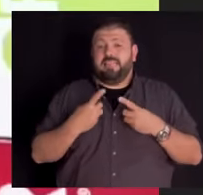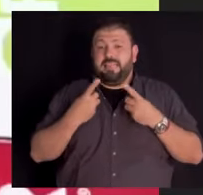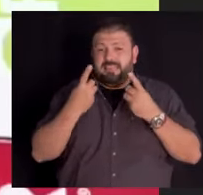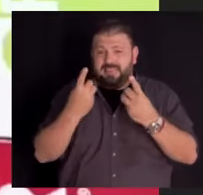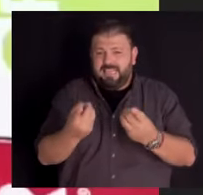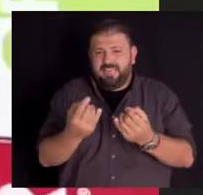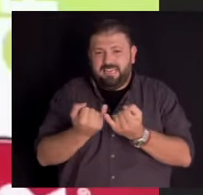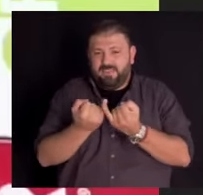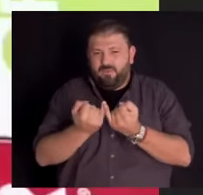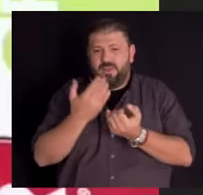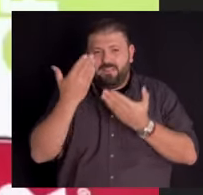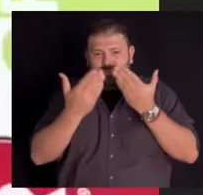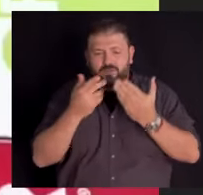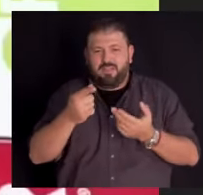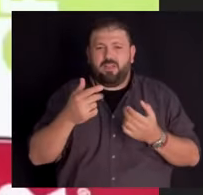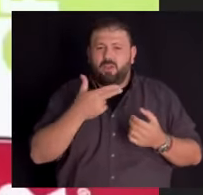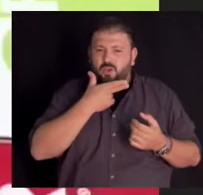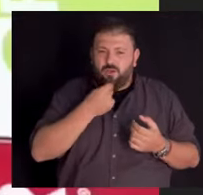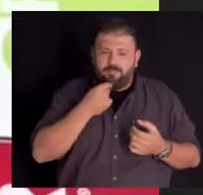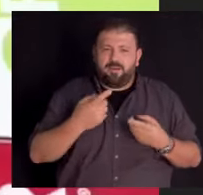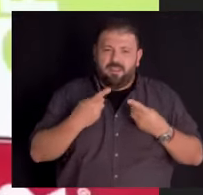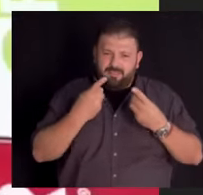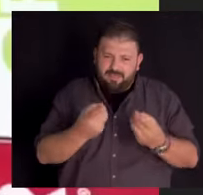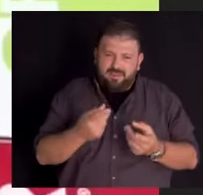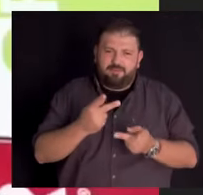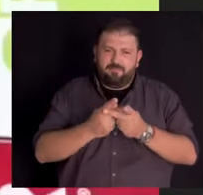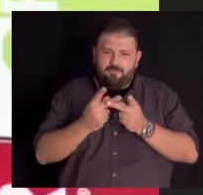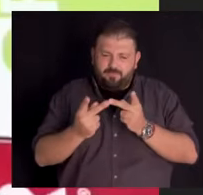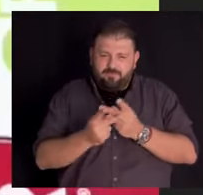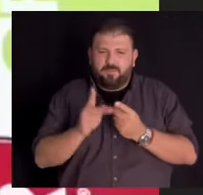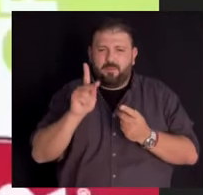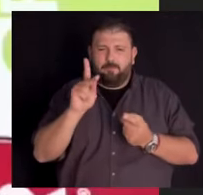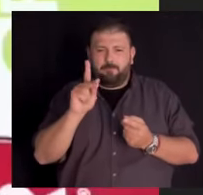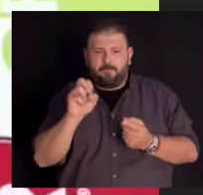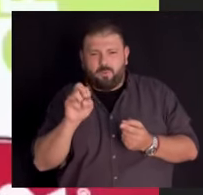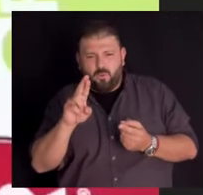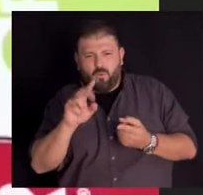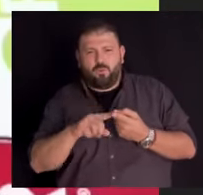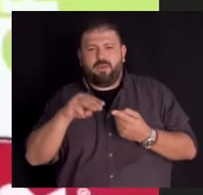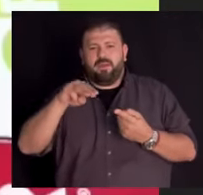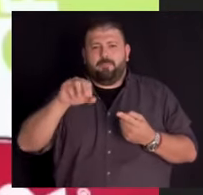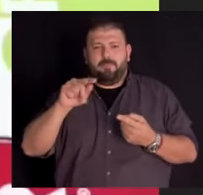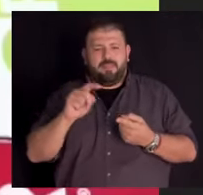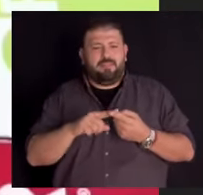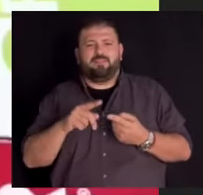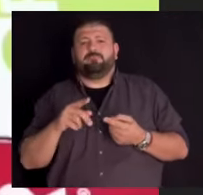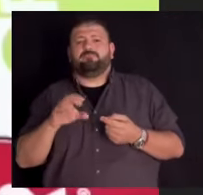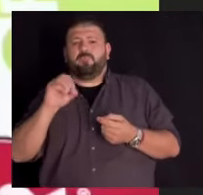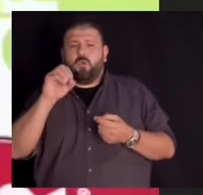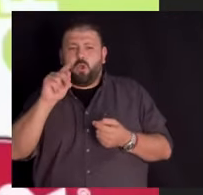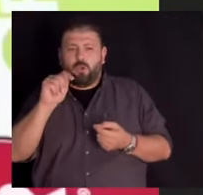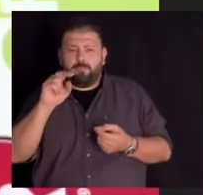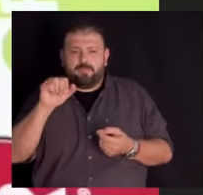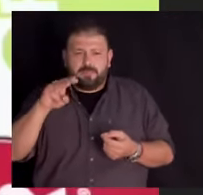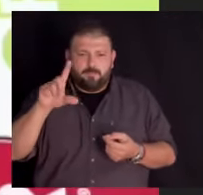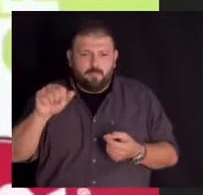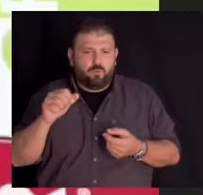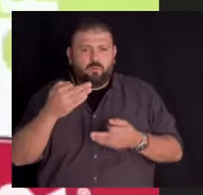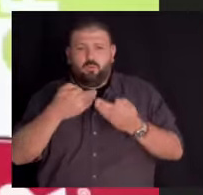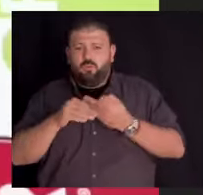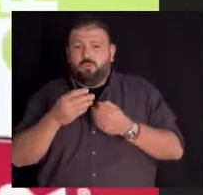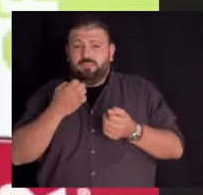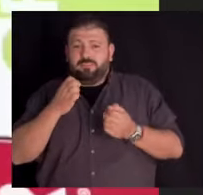Ayudarlo precisamente con Power Maker, con Optimus, con estar bien, con Fluye, de tal manera